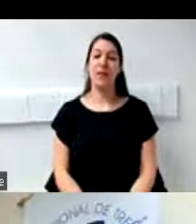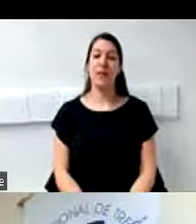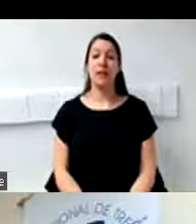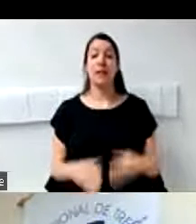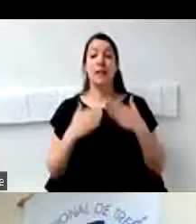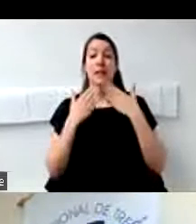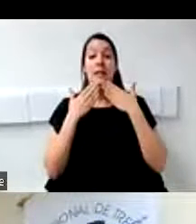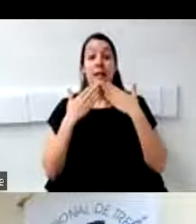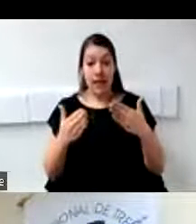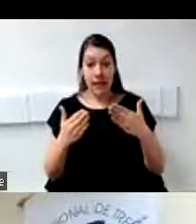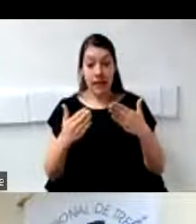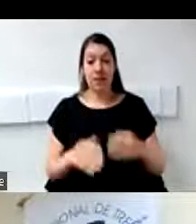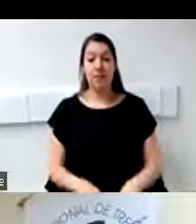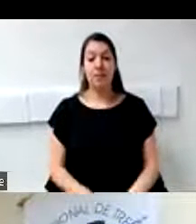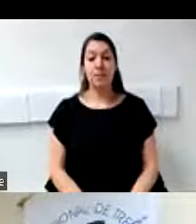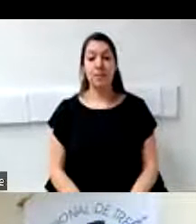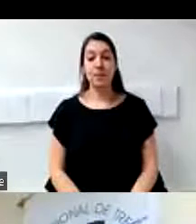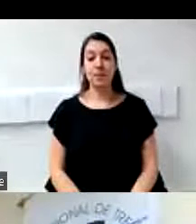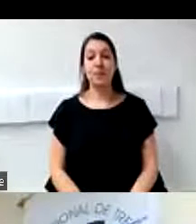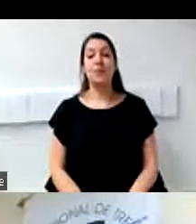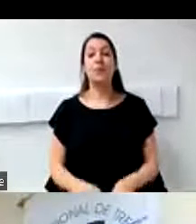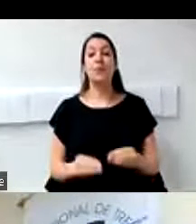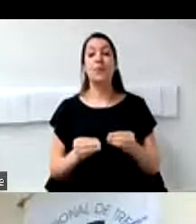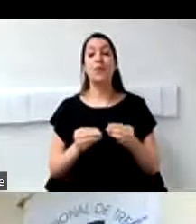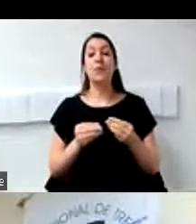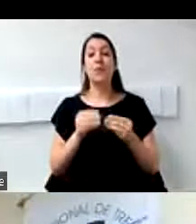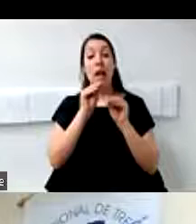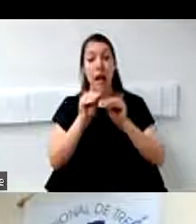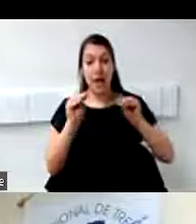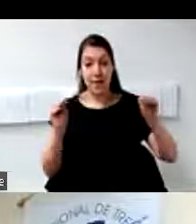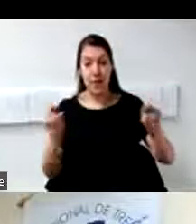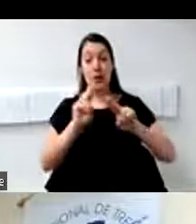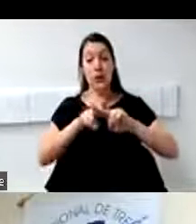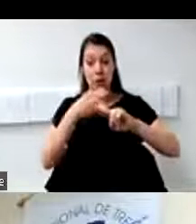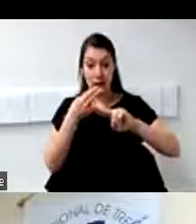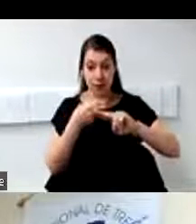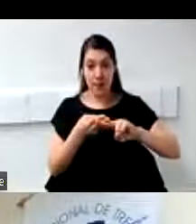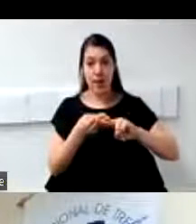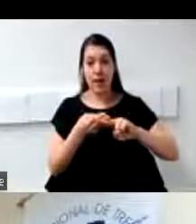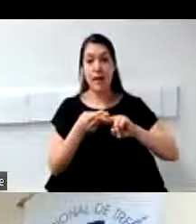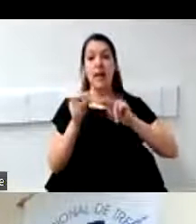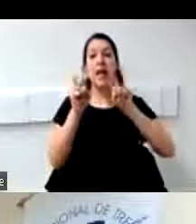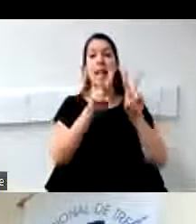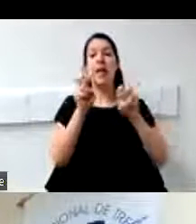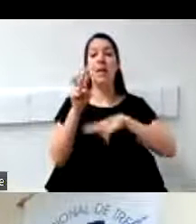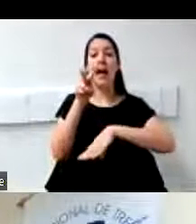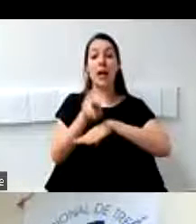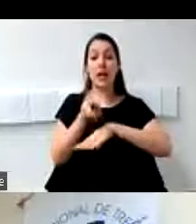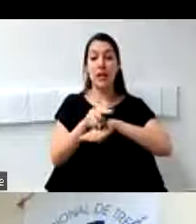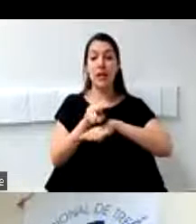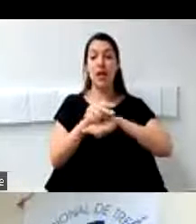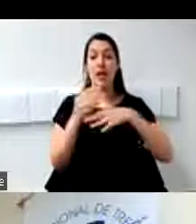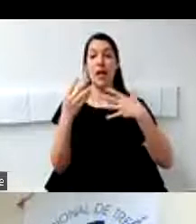Gracias, Patricia. Vuelvo a pasar el aviso. La parte de recomendaciones en salud